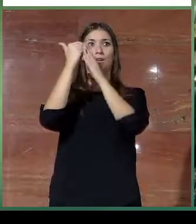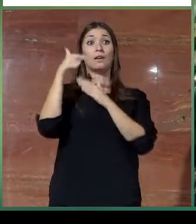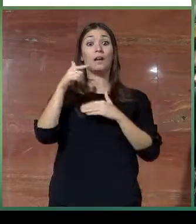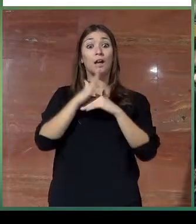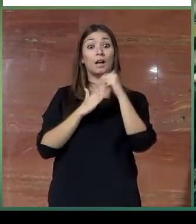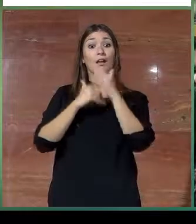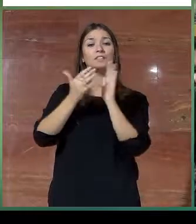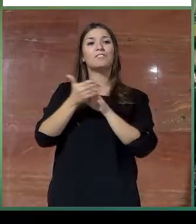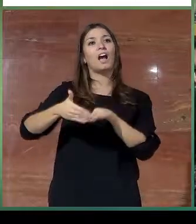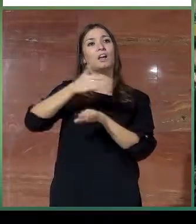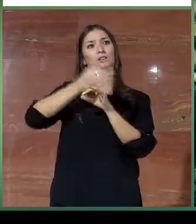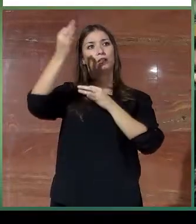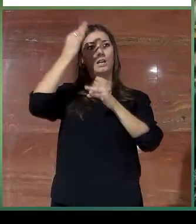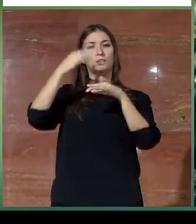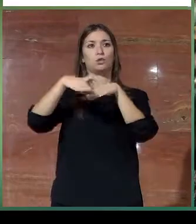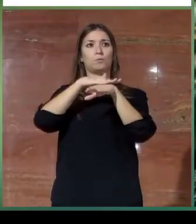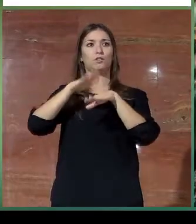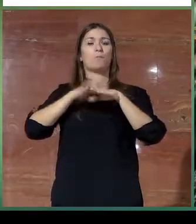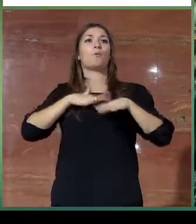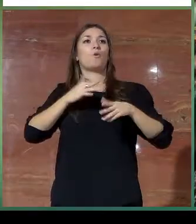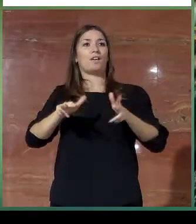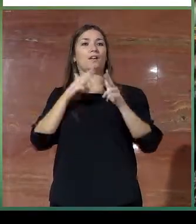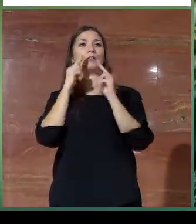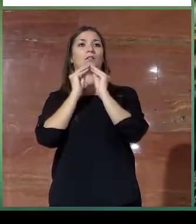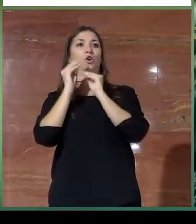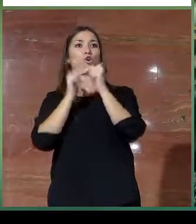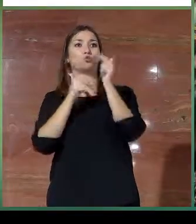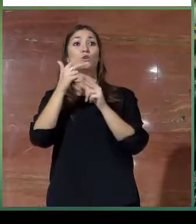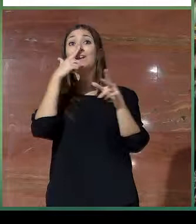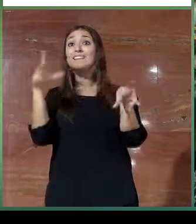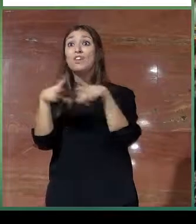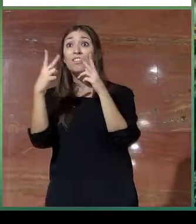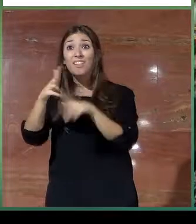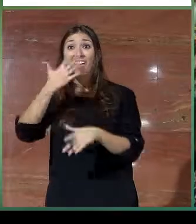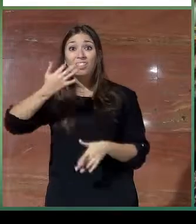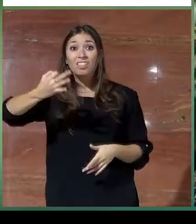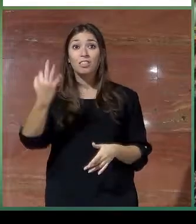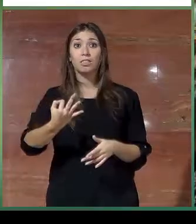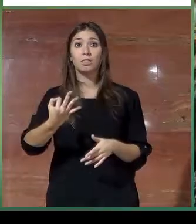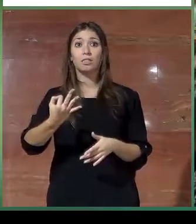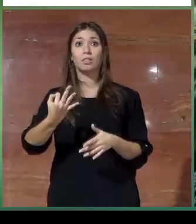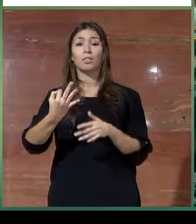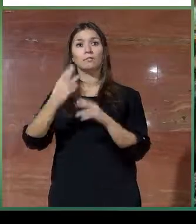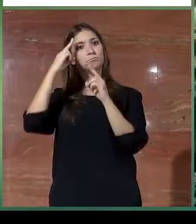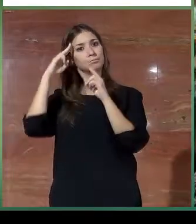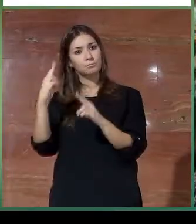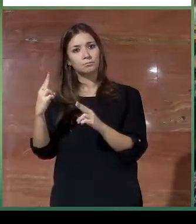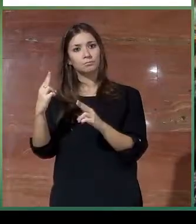requisitos principales que se pueden construir en una sociedad verdaderamente repleta